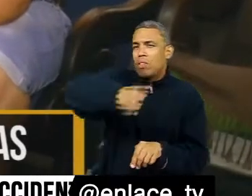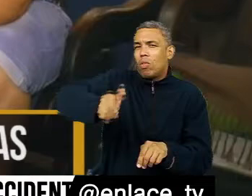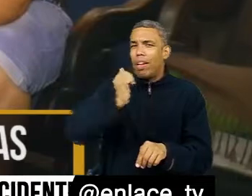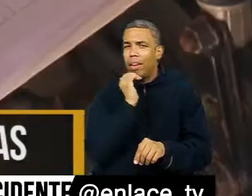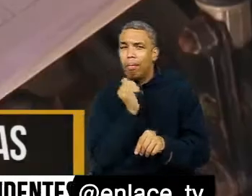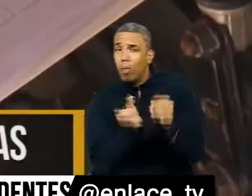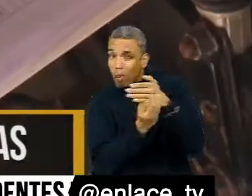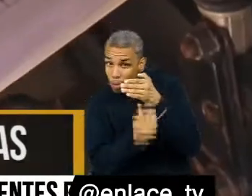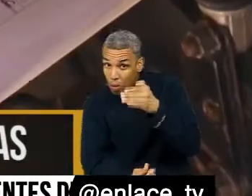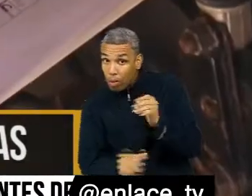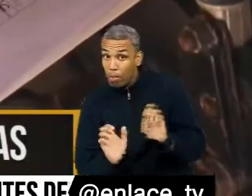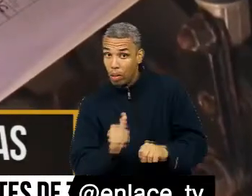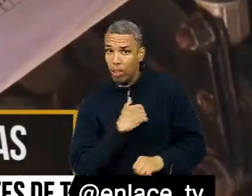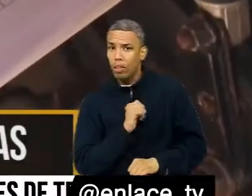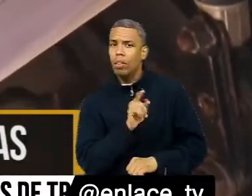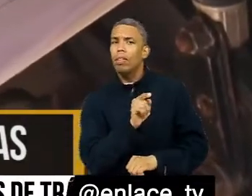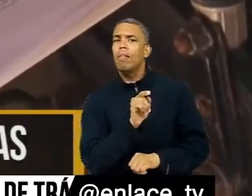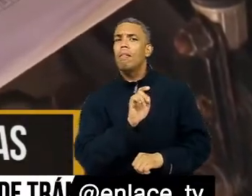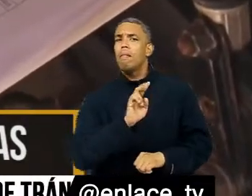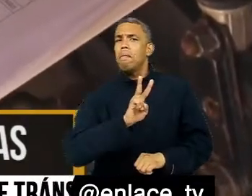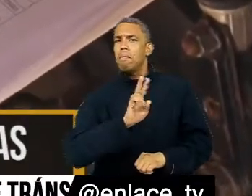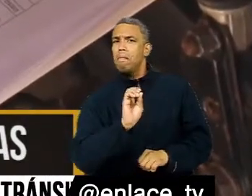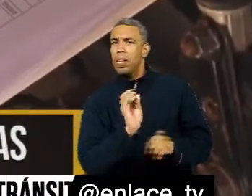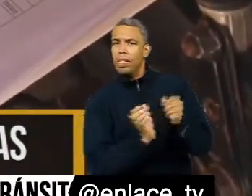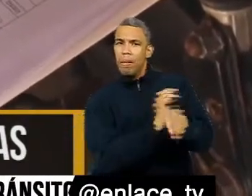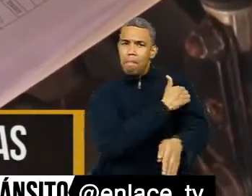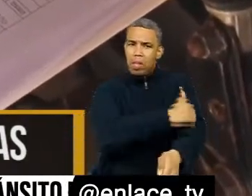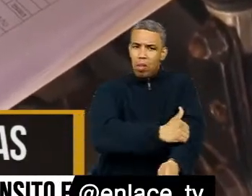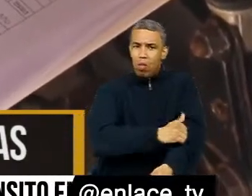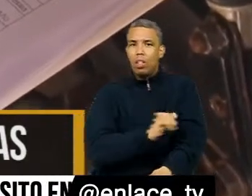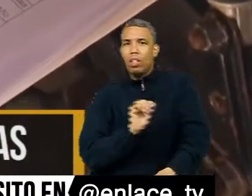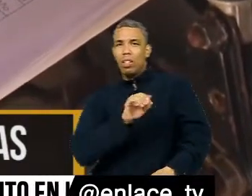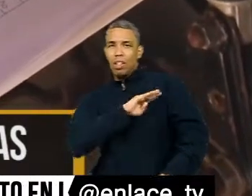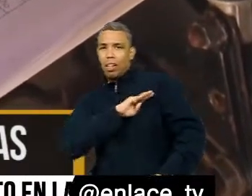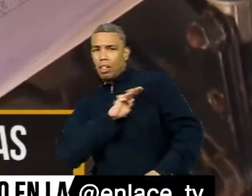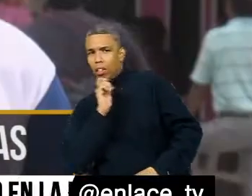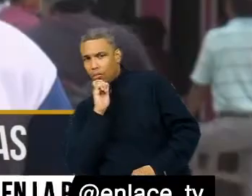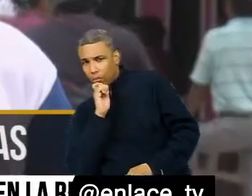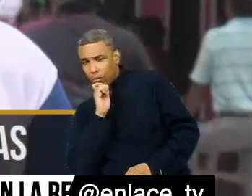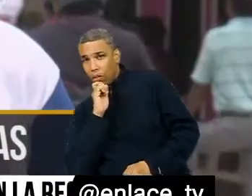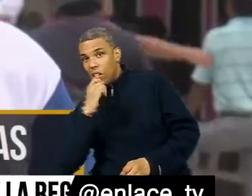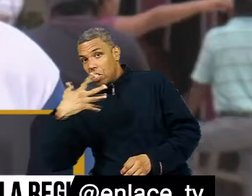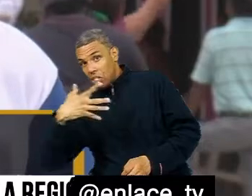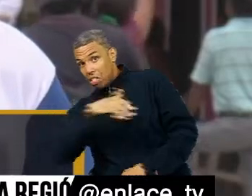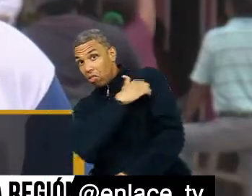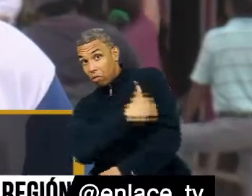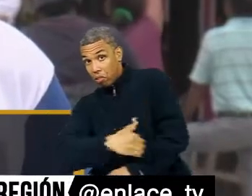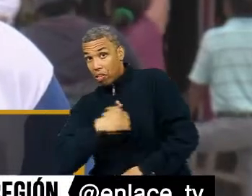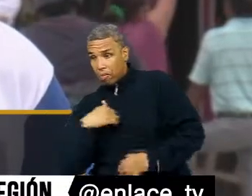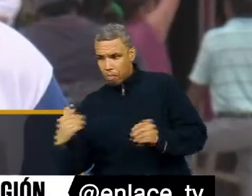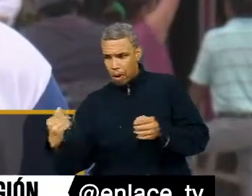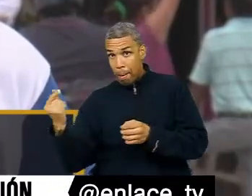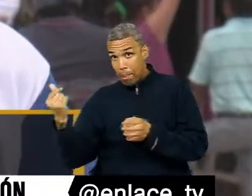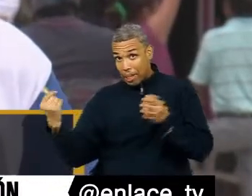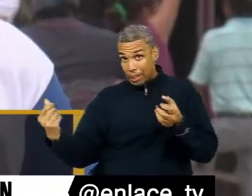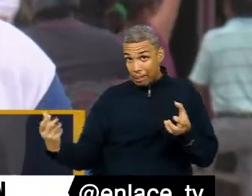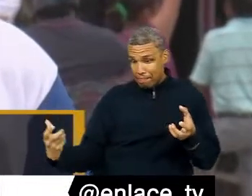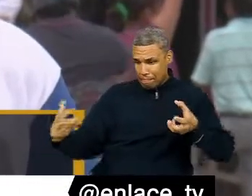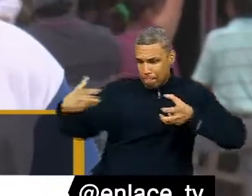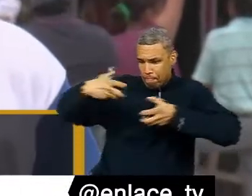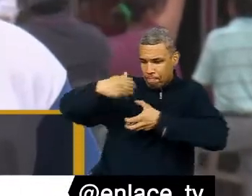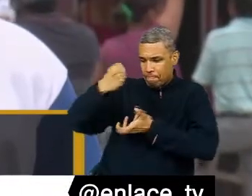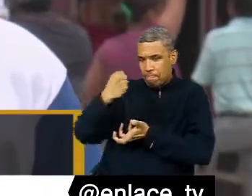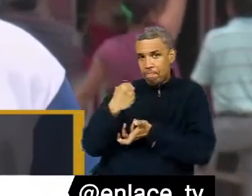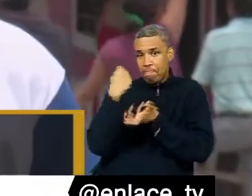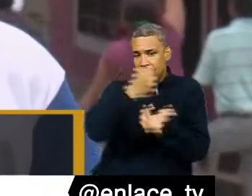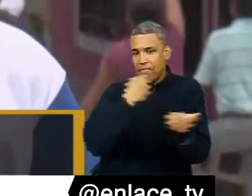da un subsidio complementario de 5.500.000 que serán para las familias de Barranca Bermeja. Es un proyecto que ya viene avanzando y hemos